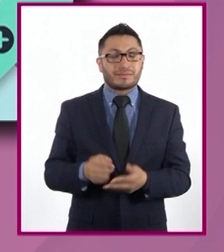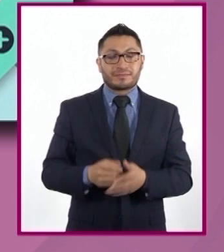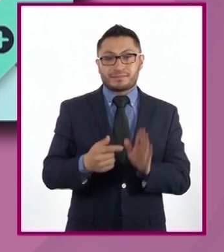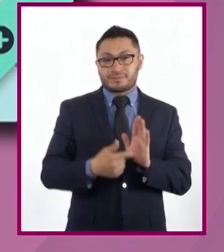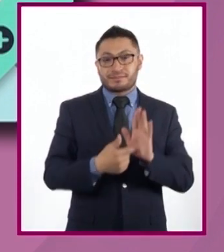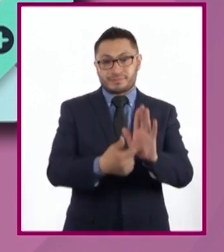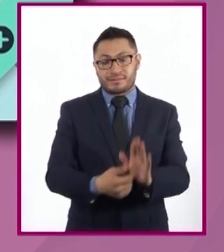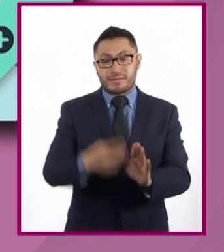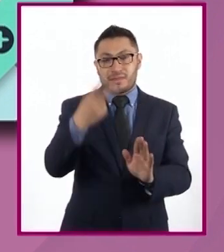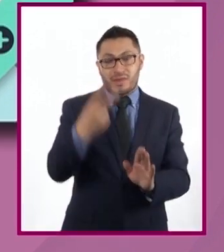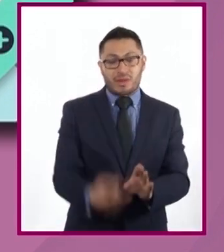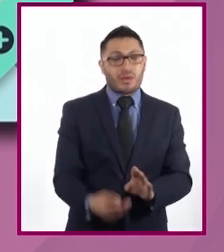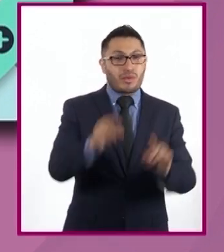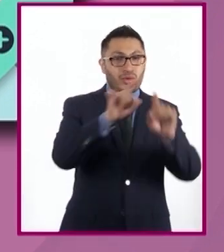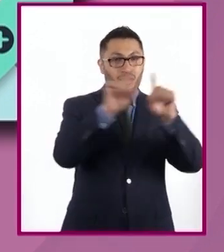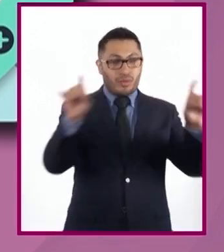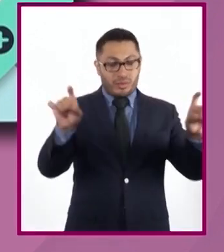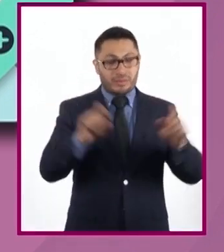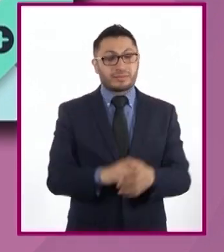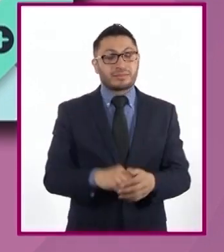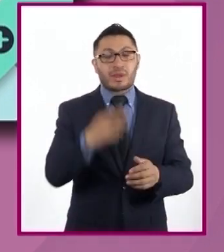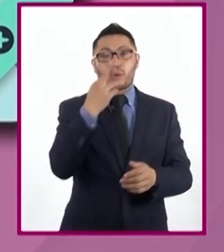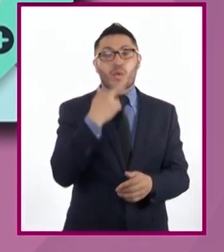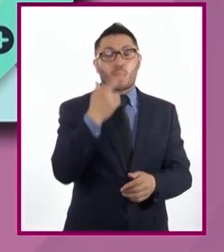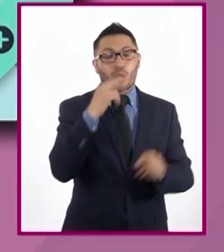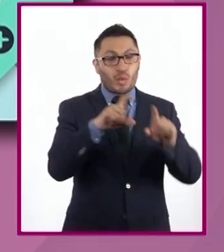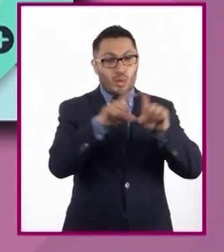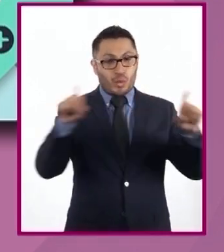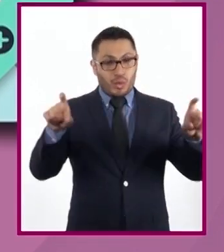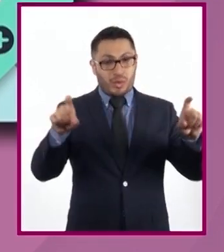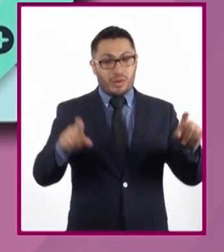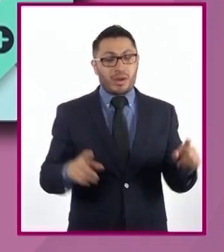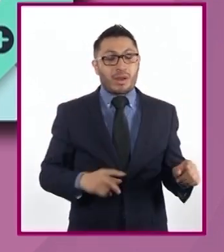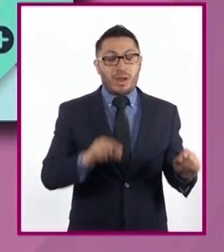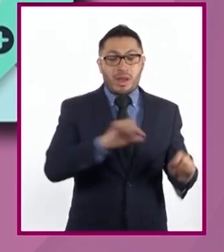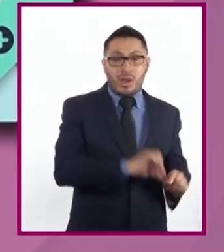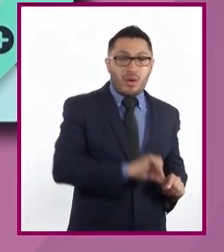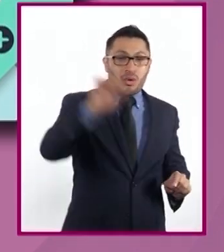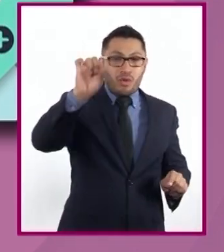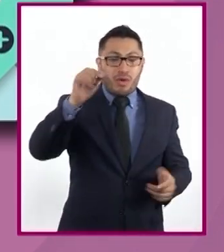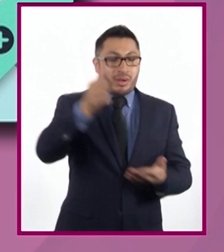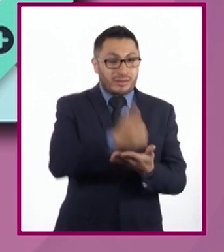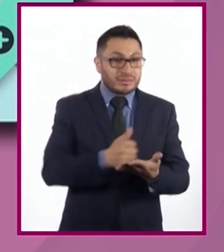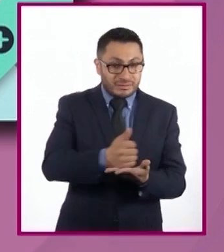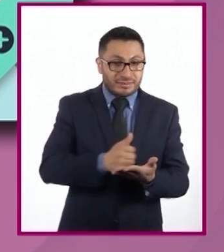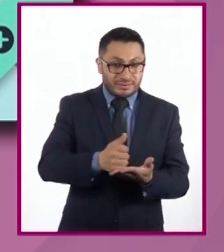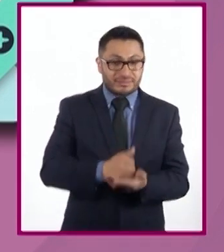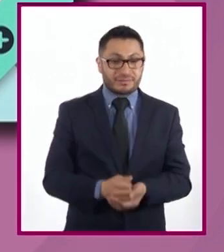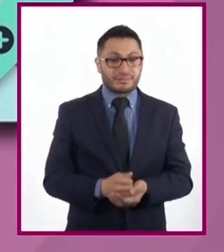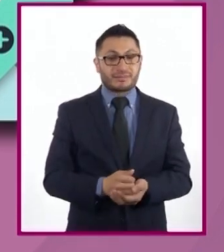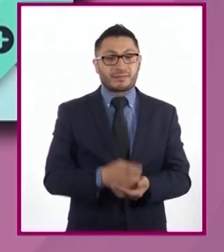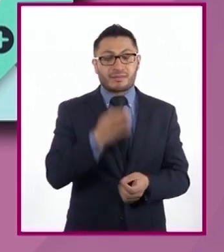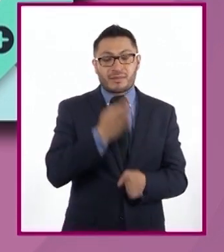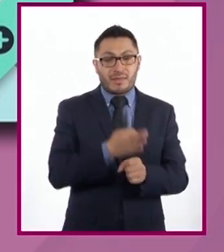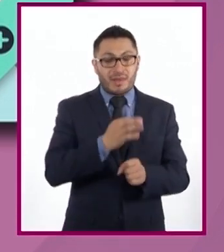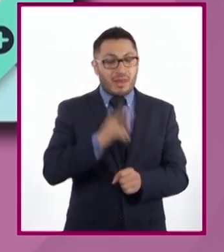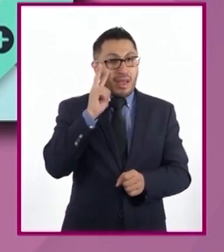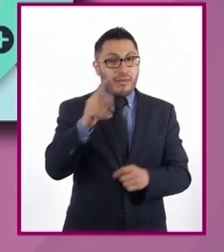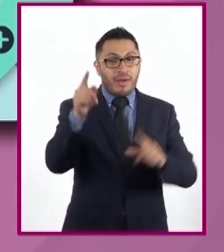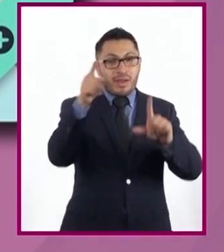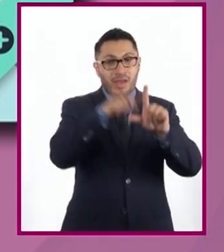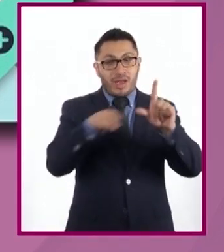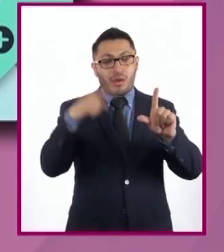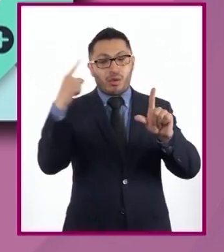dos segmentos de rectas paralelas en color rojo, cortadas por una transversal. Concentrémonos en los ángulos 1 y